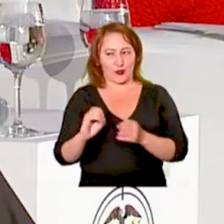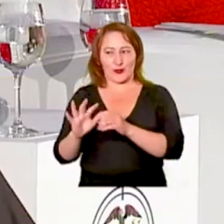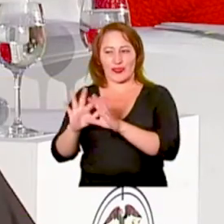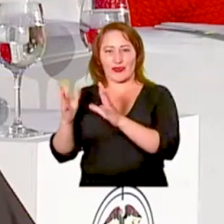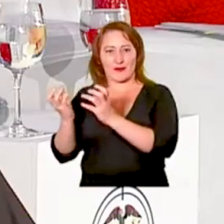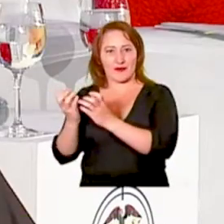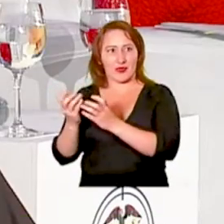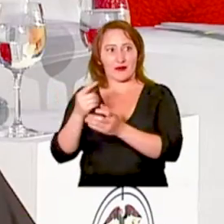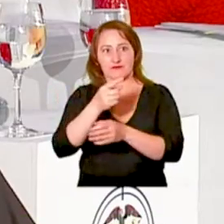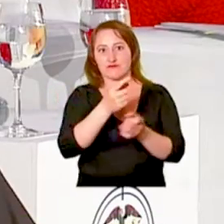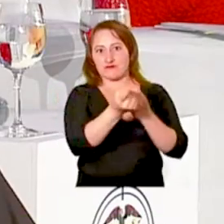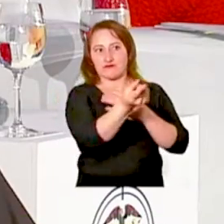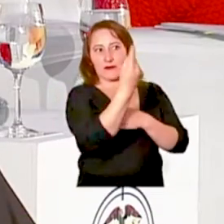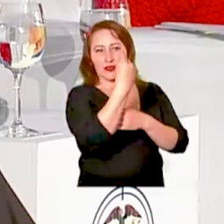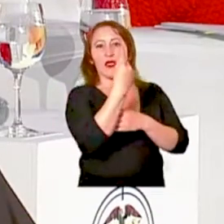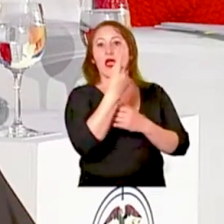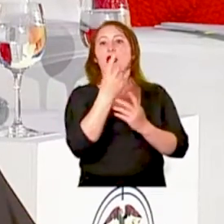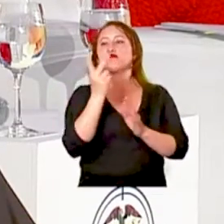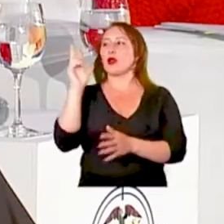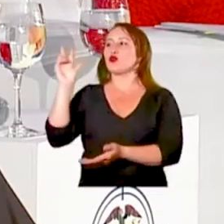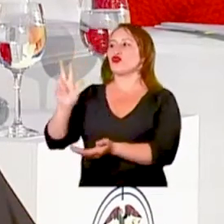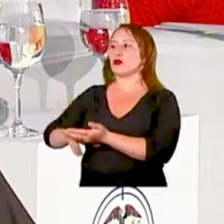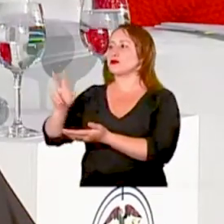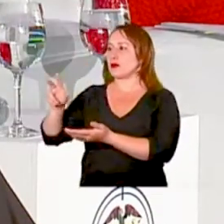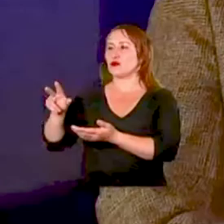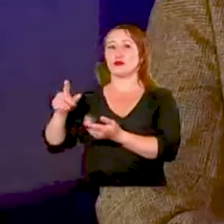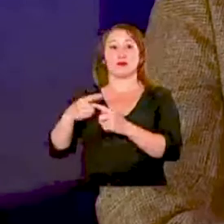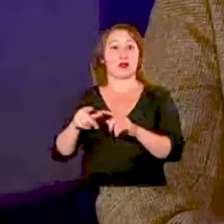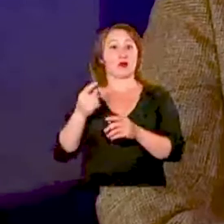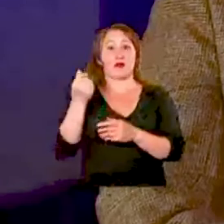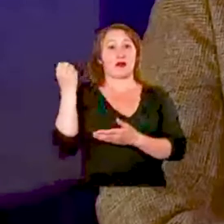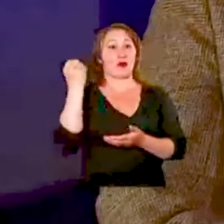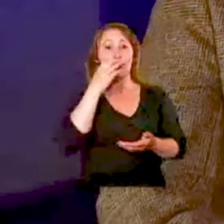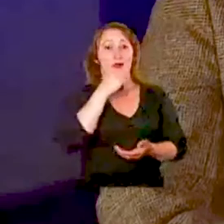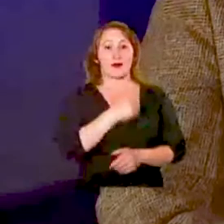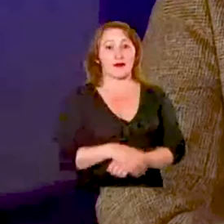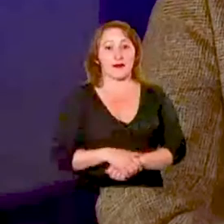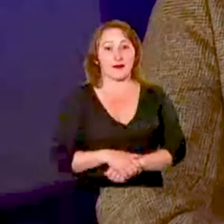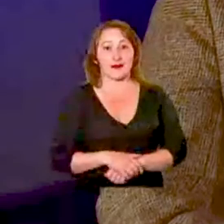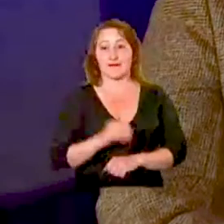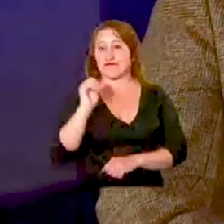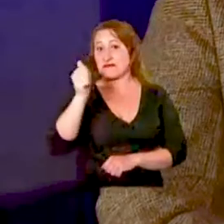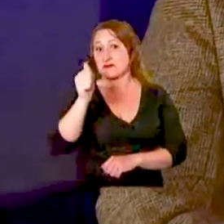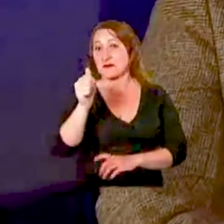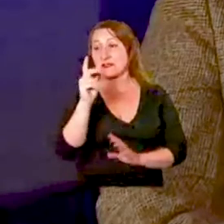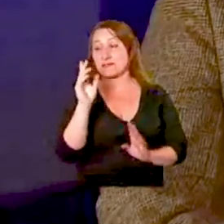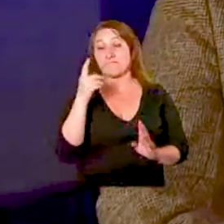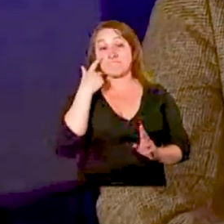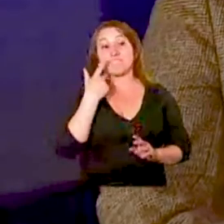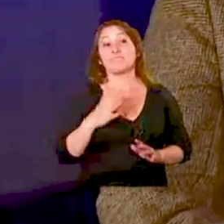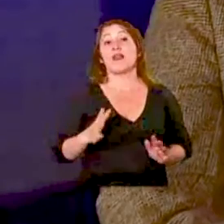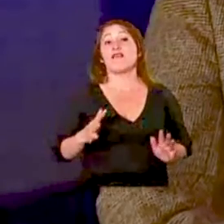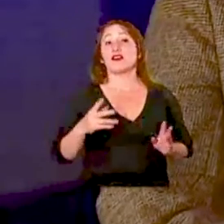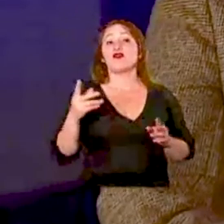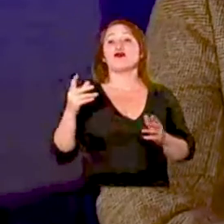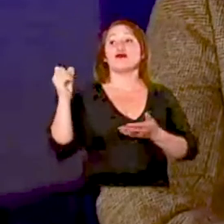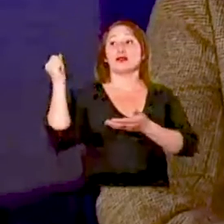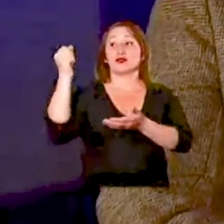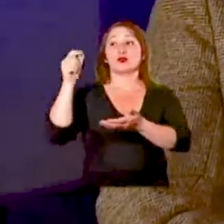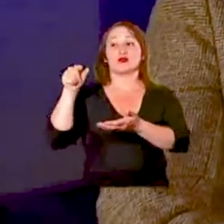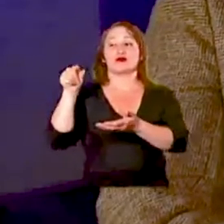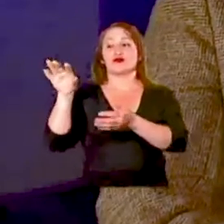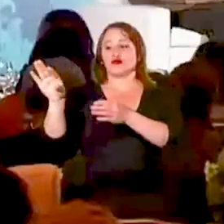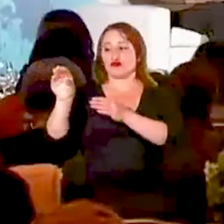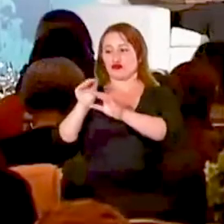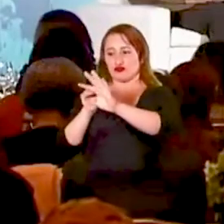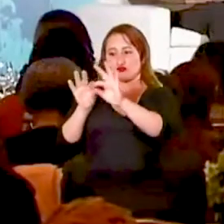señora procuradora, le autorizamos los cargos, pero no tenemos presupuesto. Usted vaya viendo cómo desde su presupuesto